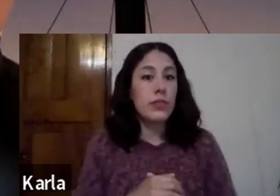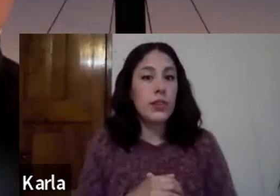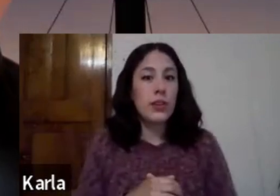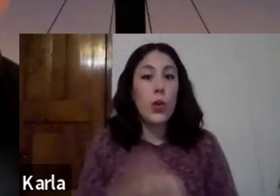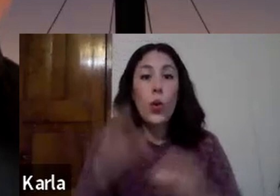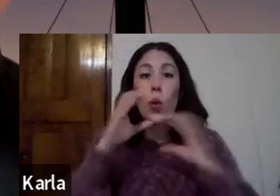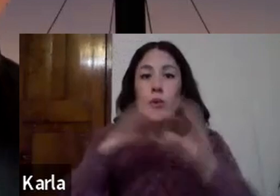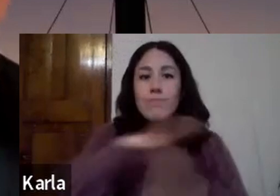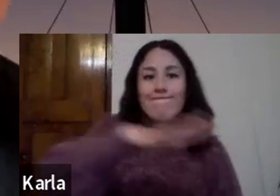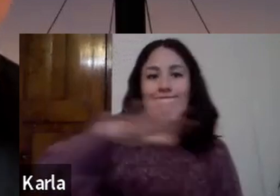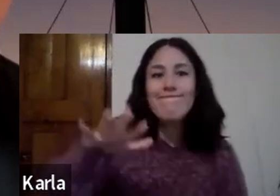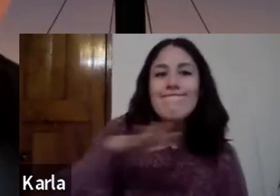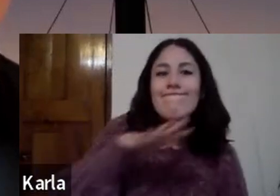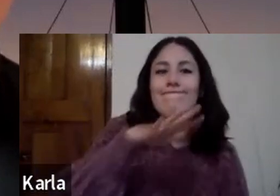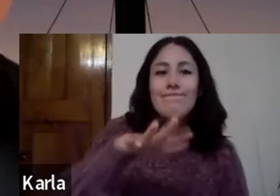soy el que soy.